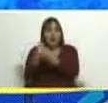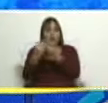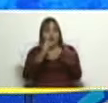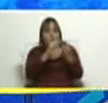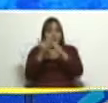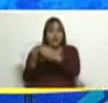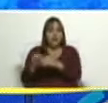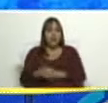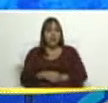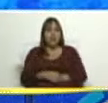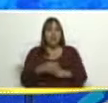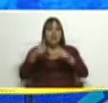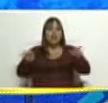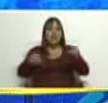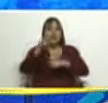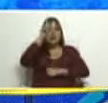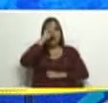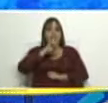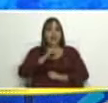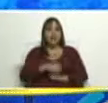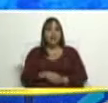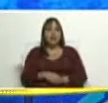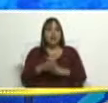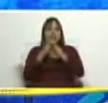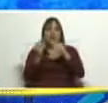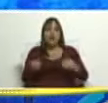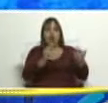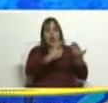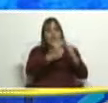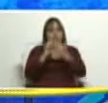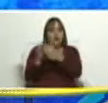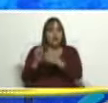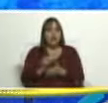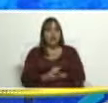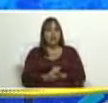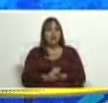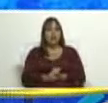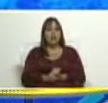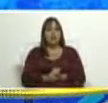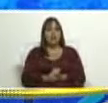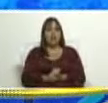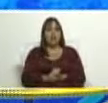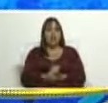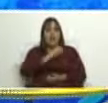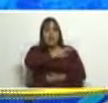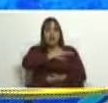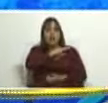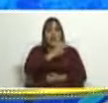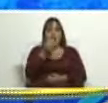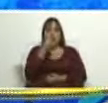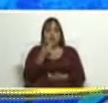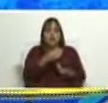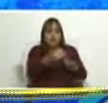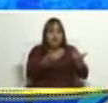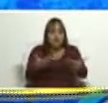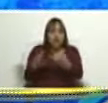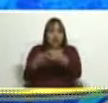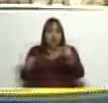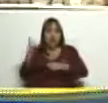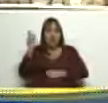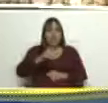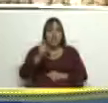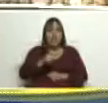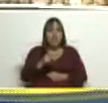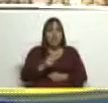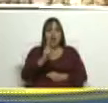comunitaria de los cumpleaños de toda la comunidad y que la gran misión alimentación le aporte todo lo que necesite